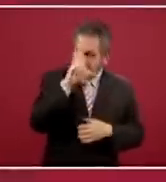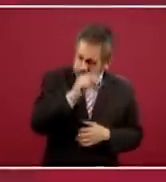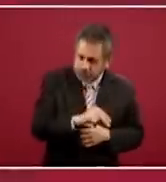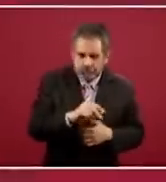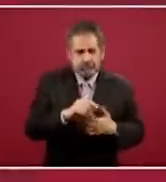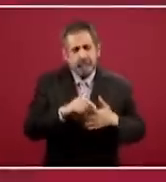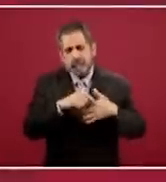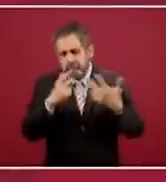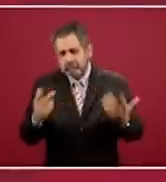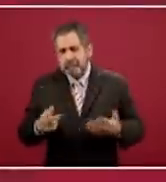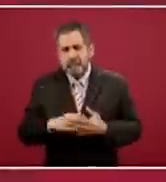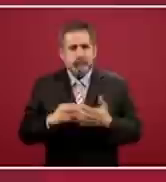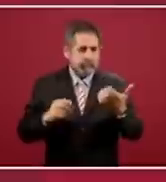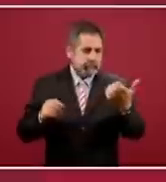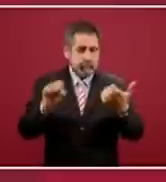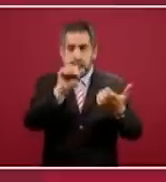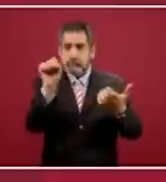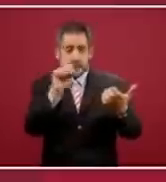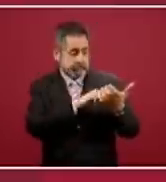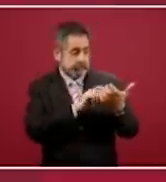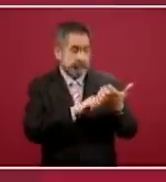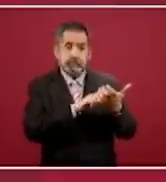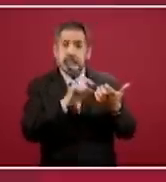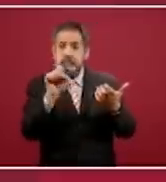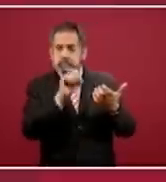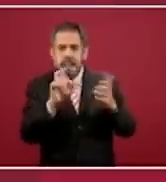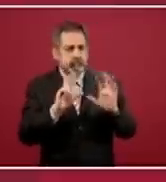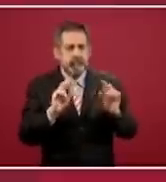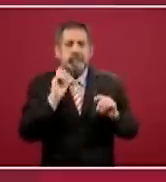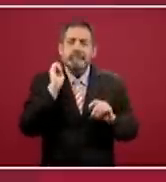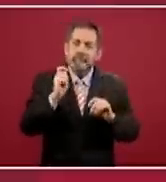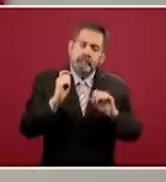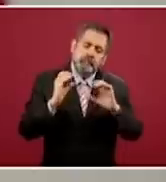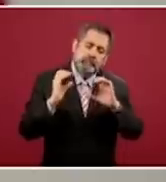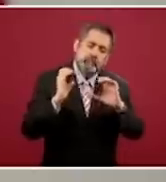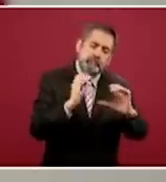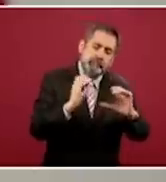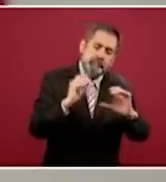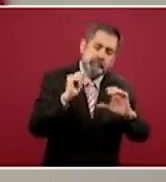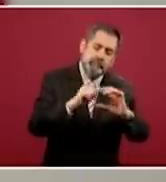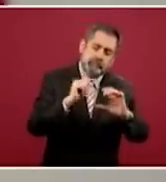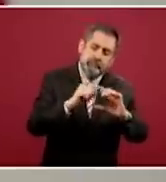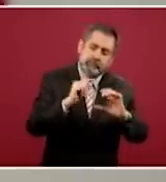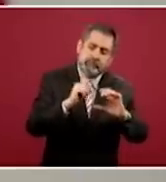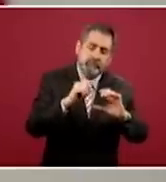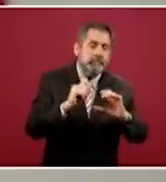y tomes, no vayas usando el celular mientras vas manejando, pero es una noción general de cuidado,